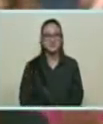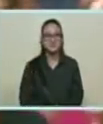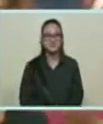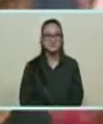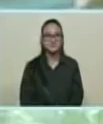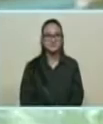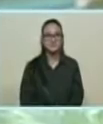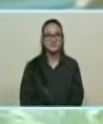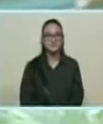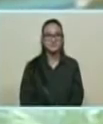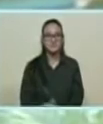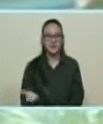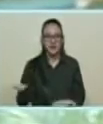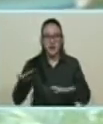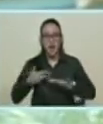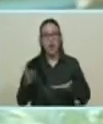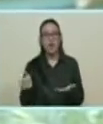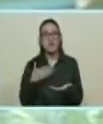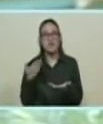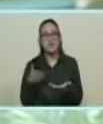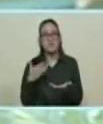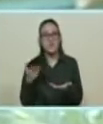Me trajo este libro de regalo.